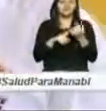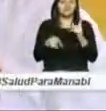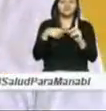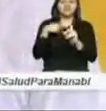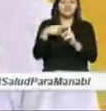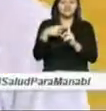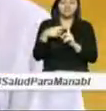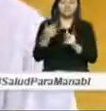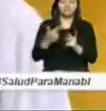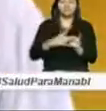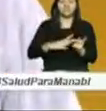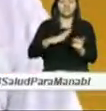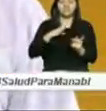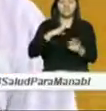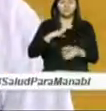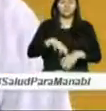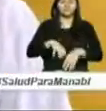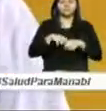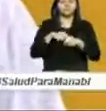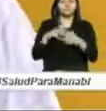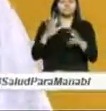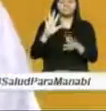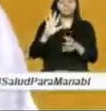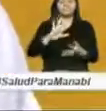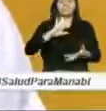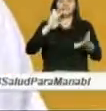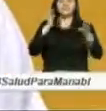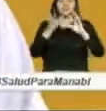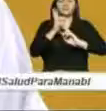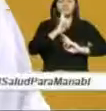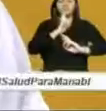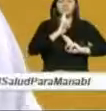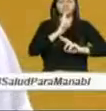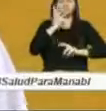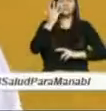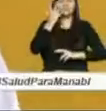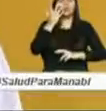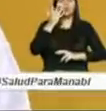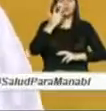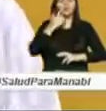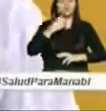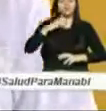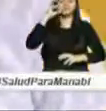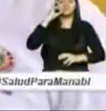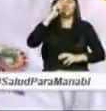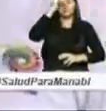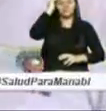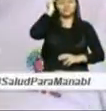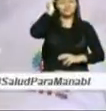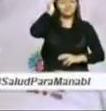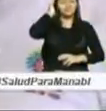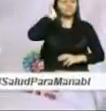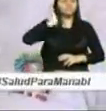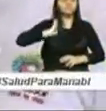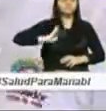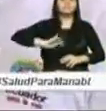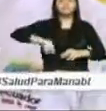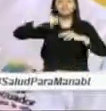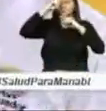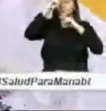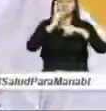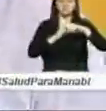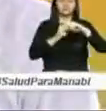el orgullo recuperado, la Revolución responde cada día, cotidianamente, con buenas noticias. Falta